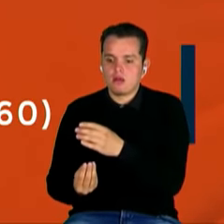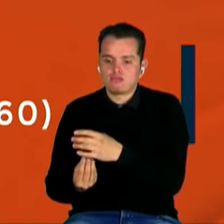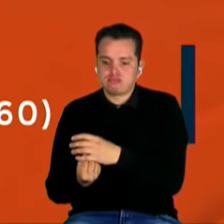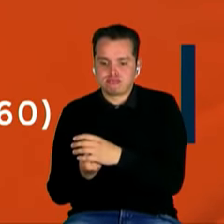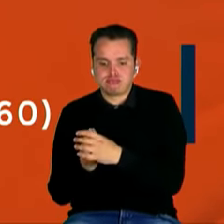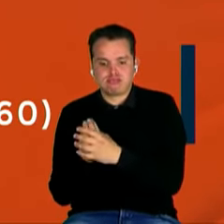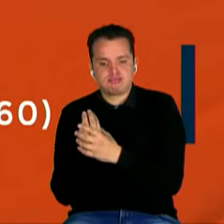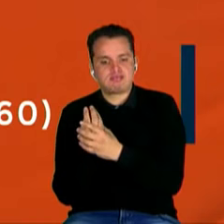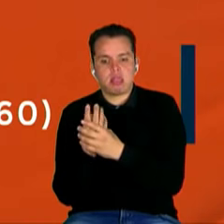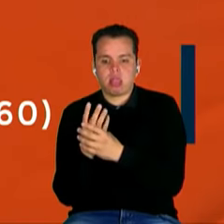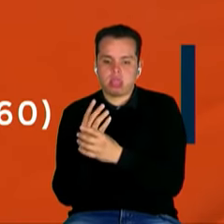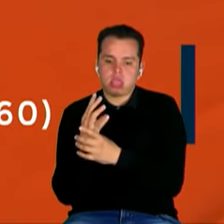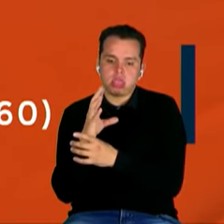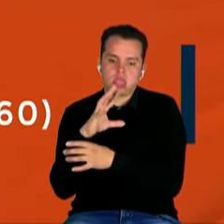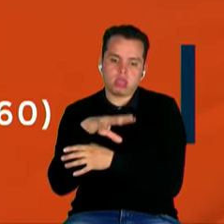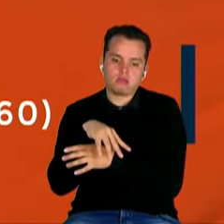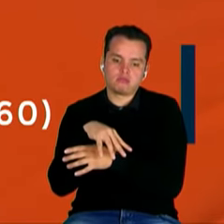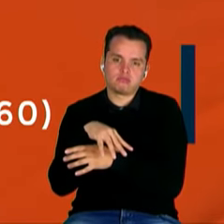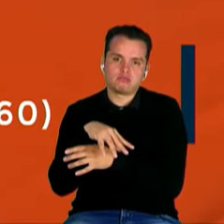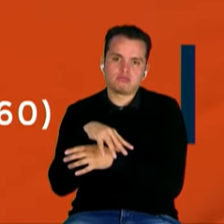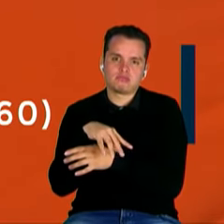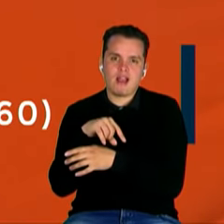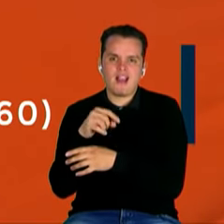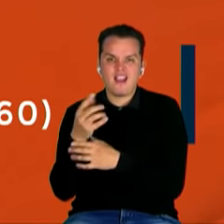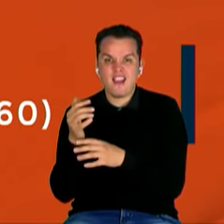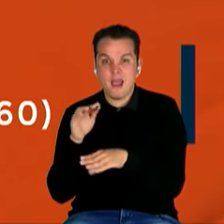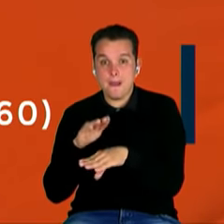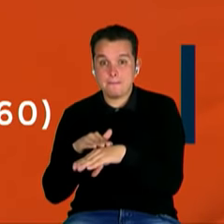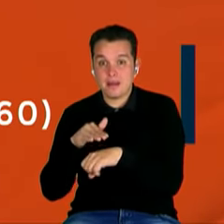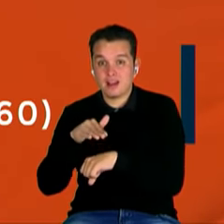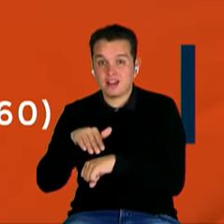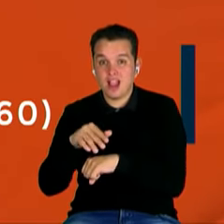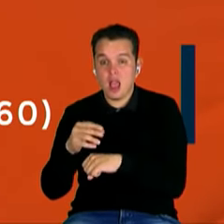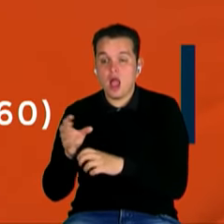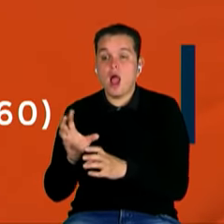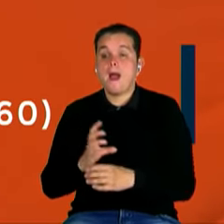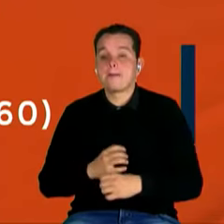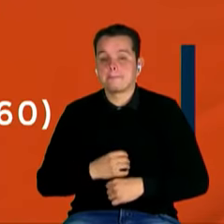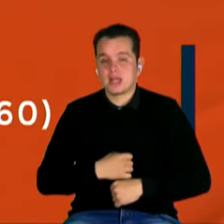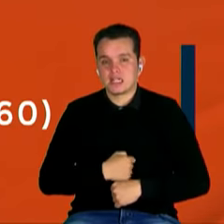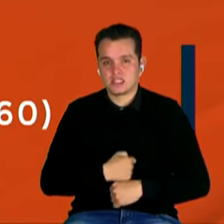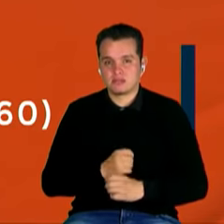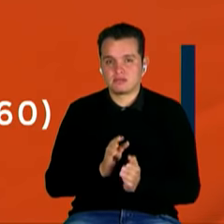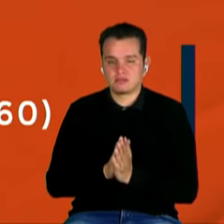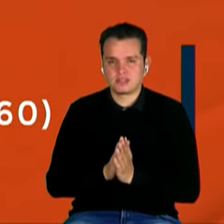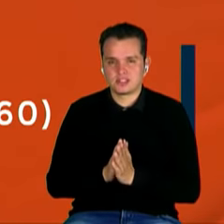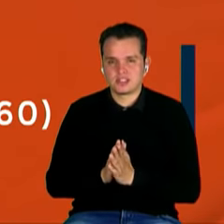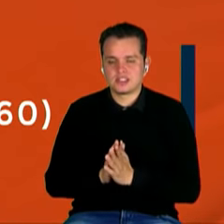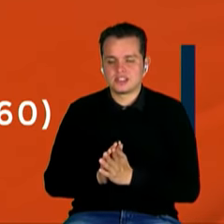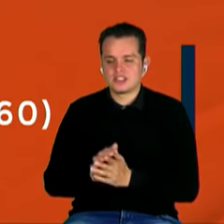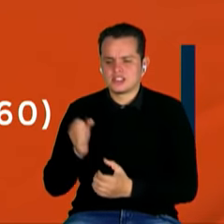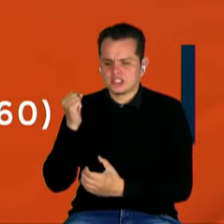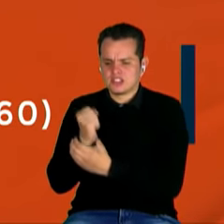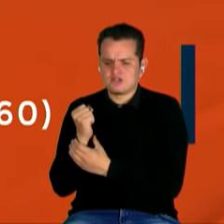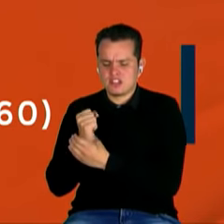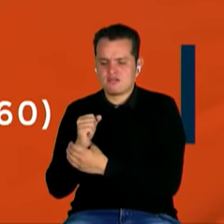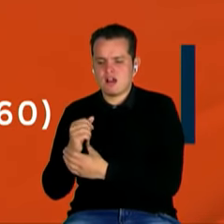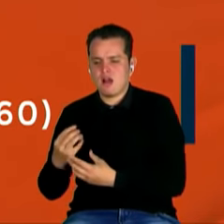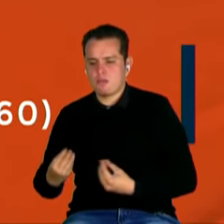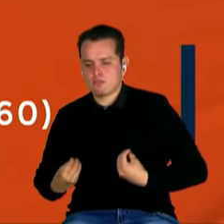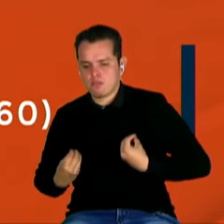de dar su fruto. Y en consecuencia, dice, hubo hambre en la tierra. Y descendió Abraham a Egipto para morar